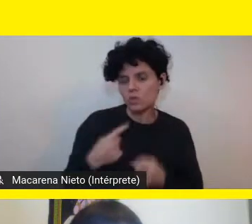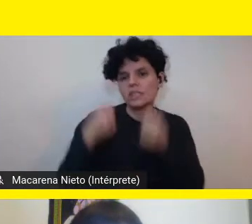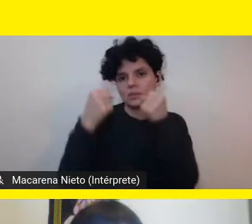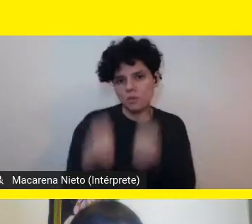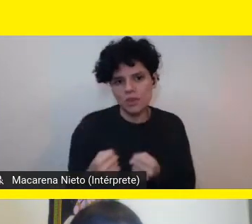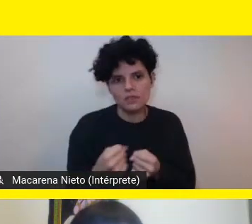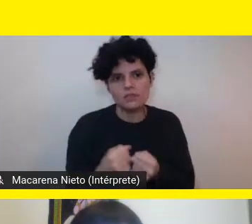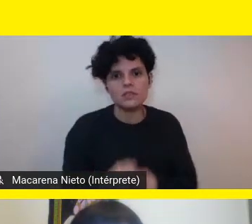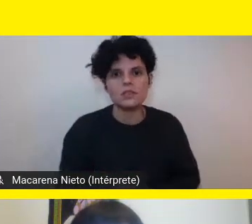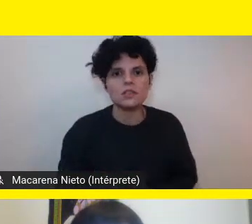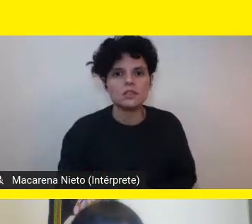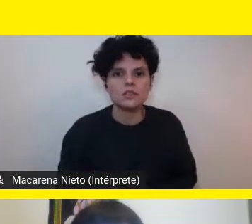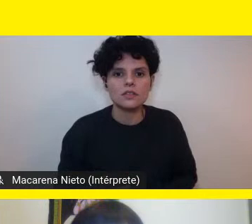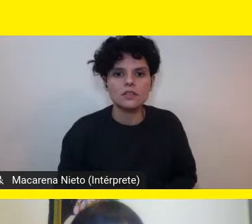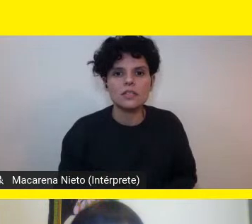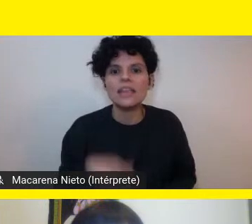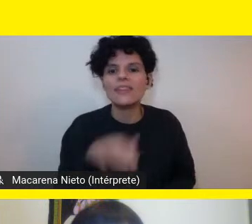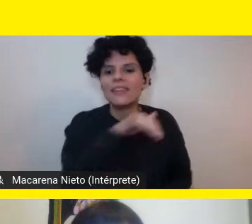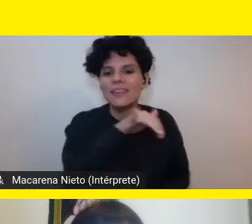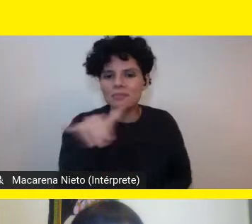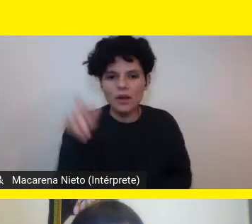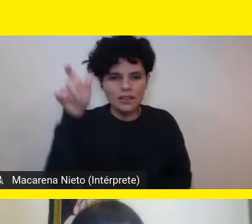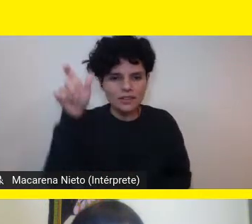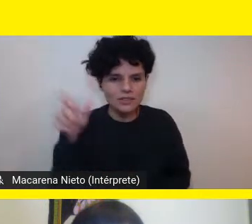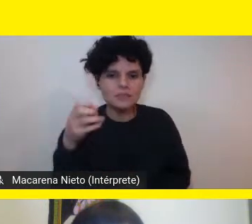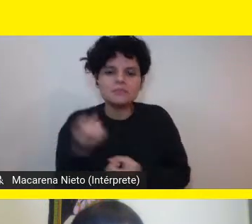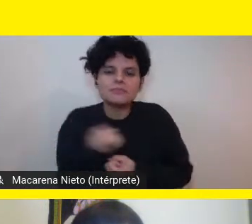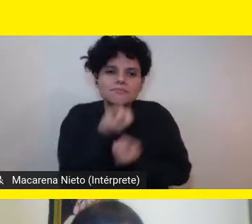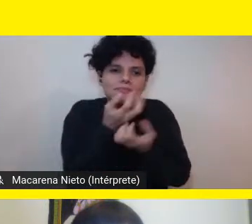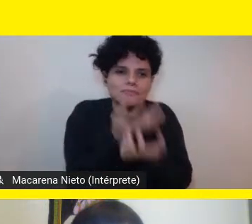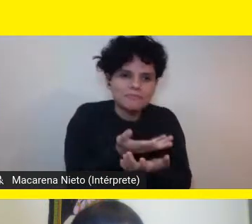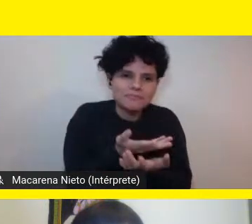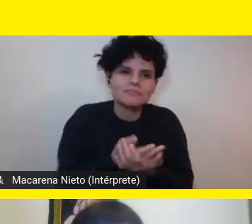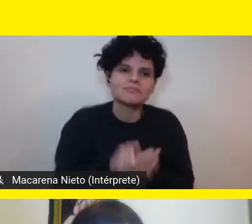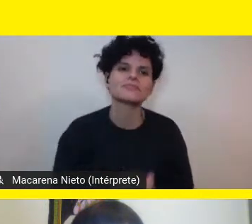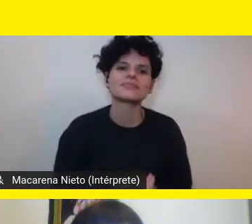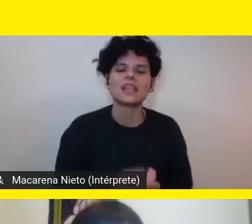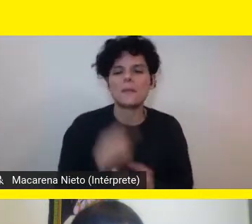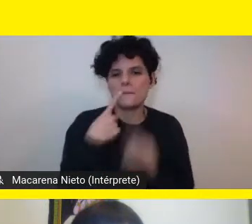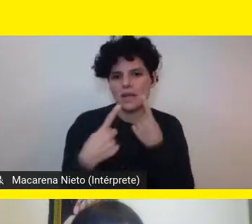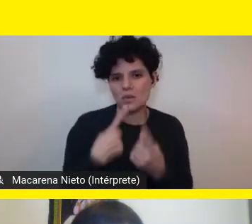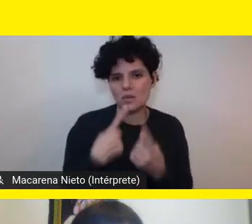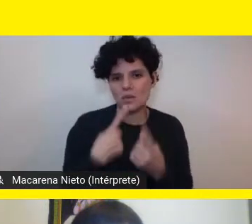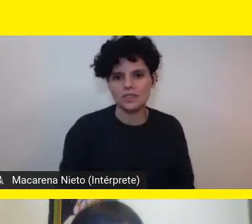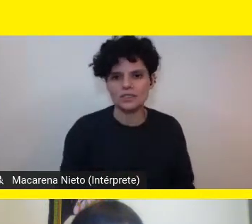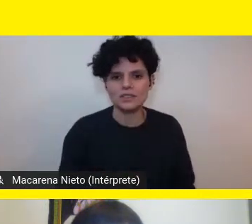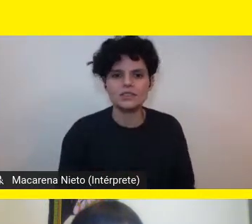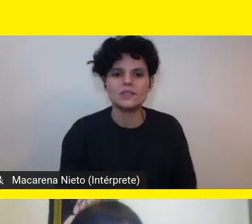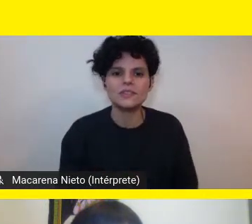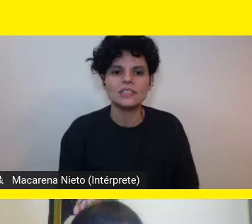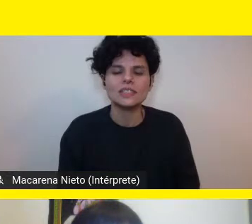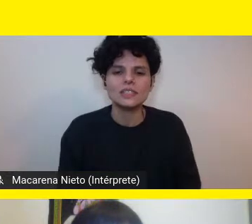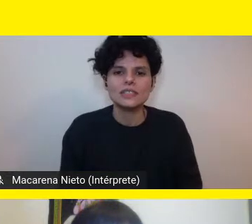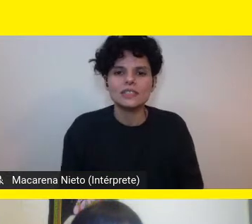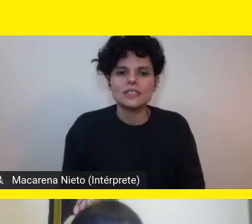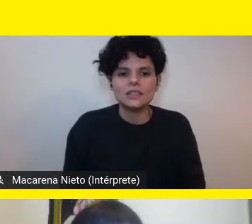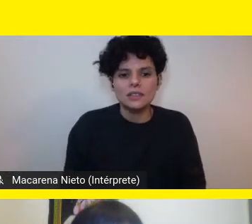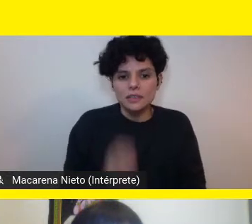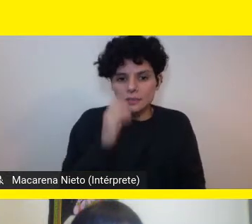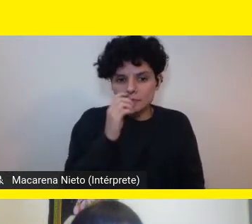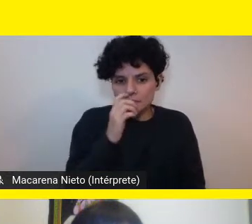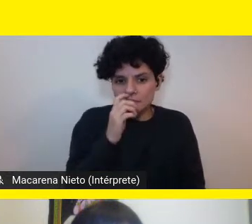moderadora nos transmitirá alguna de esas preguntas y las vamos a tratar de contestar en este diálogo. La